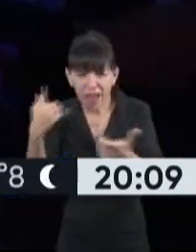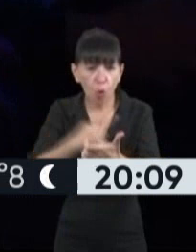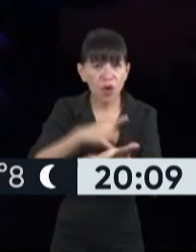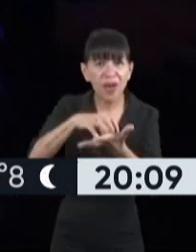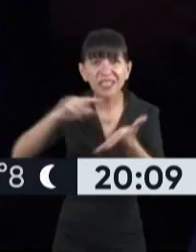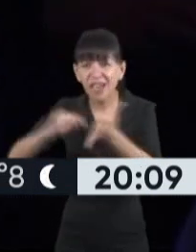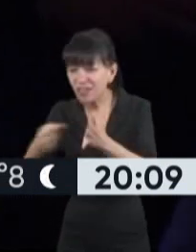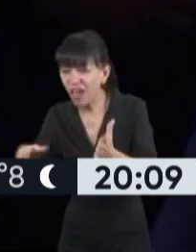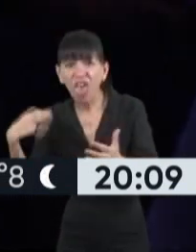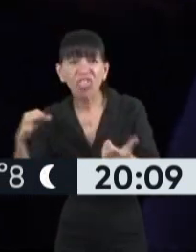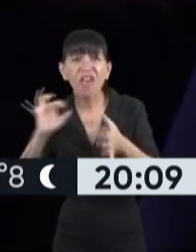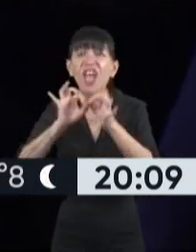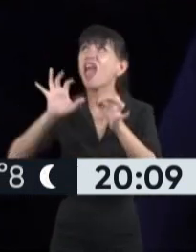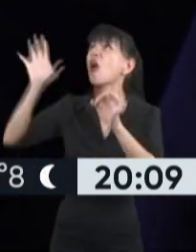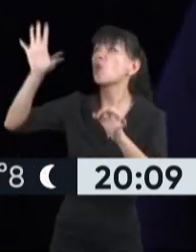Europa.